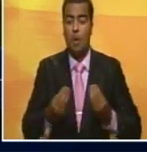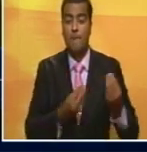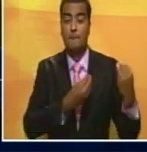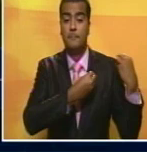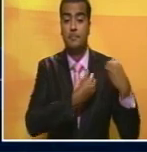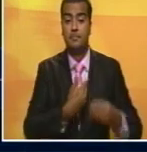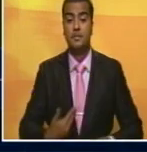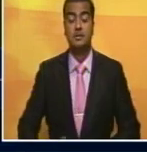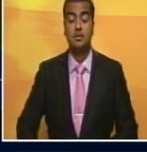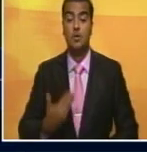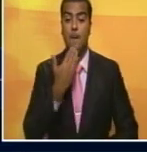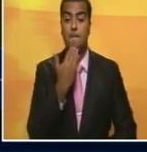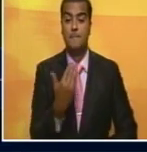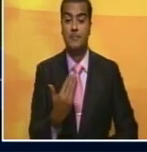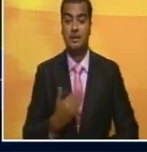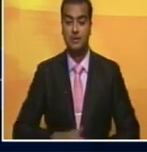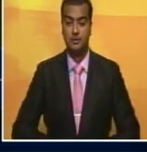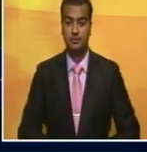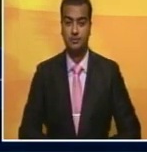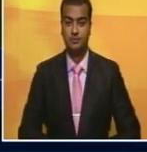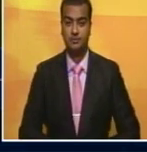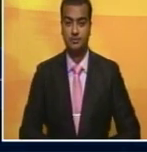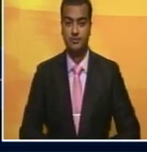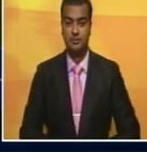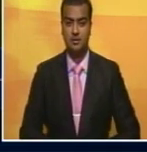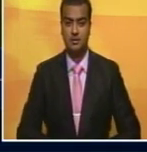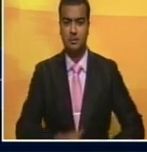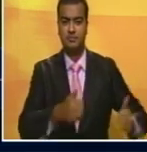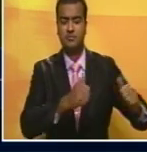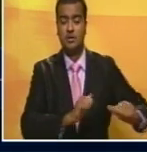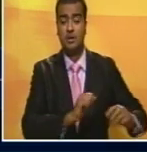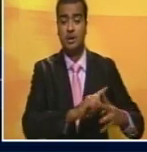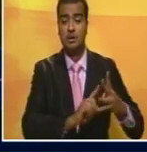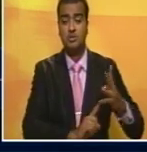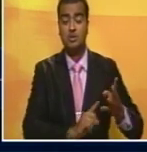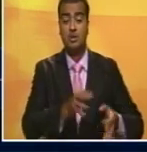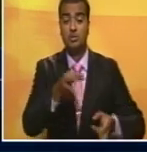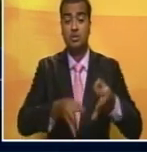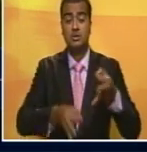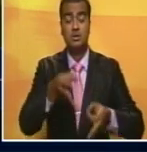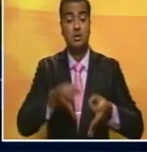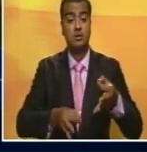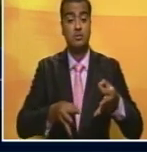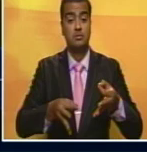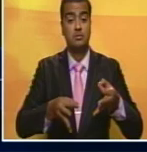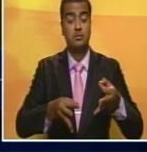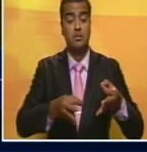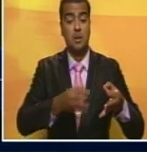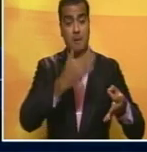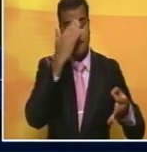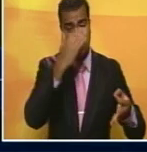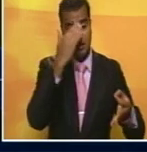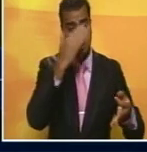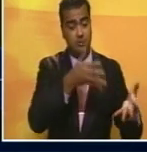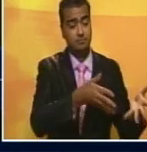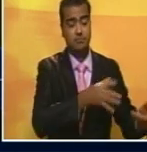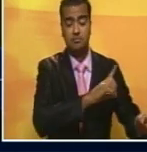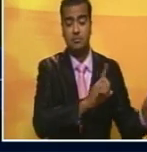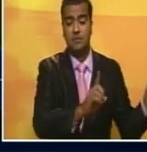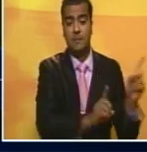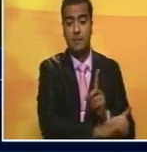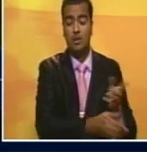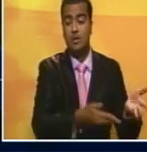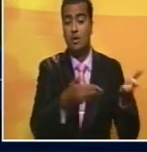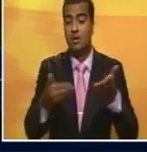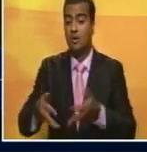Estado, solicitando que sean declinados los casos llevados ante la jurisdicción militar, sean declinados